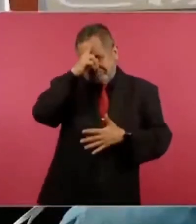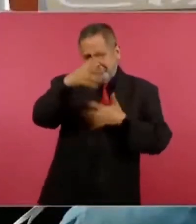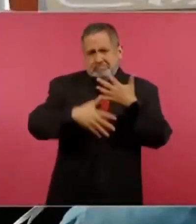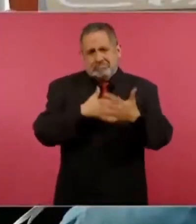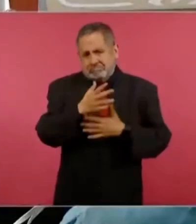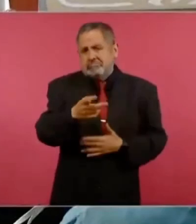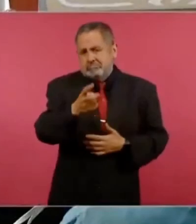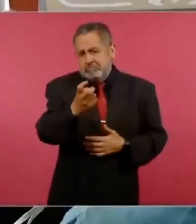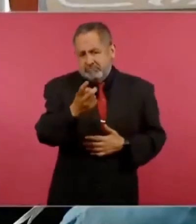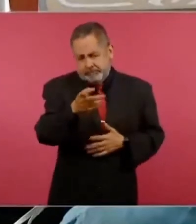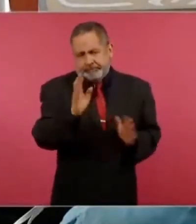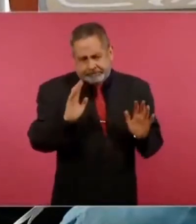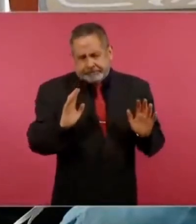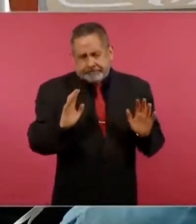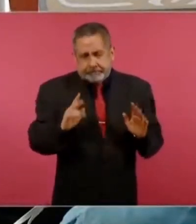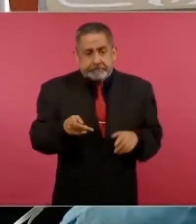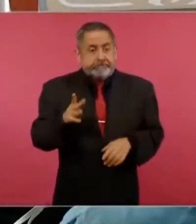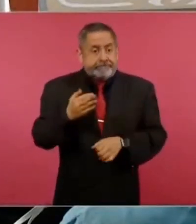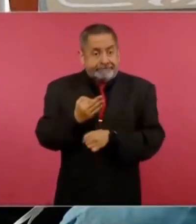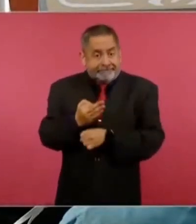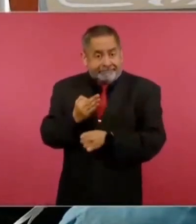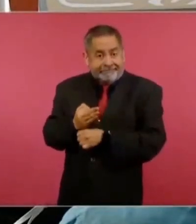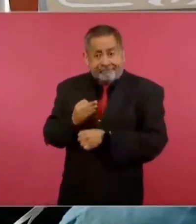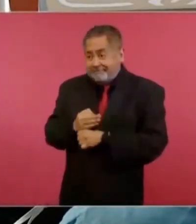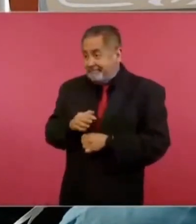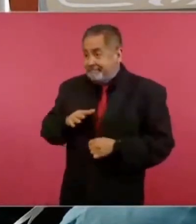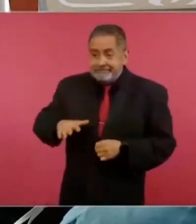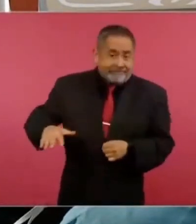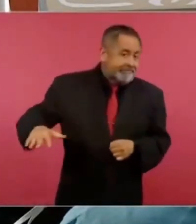Entonces, como ahora todos los jóvenes,